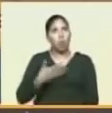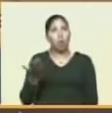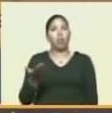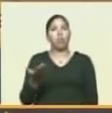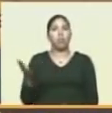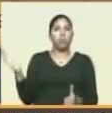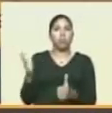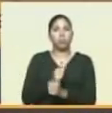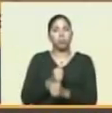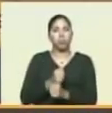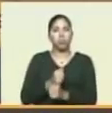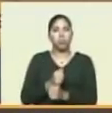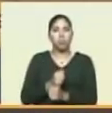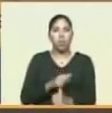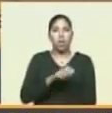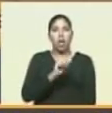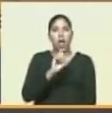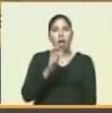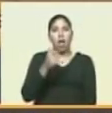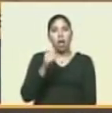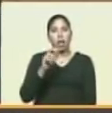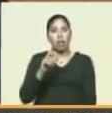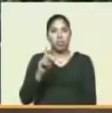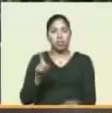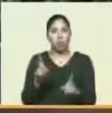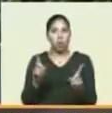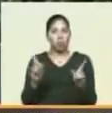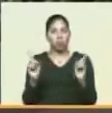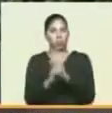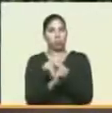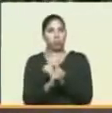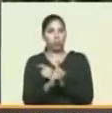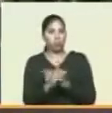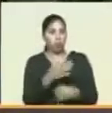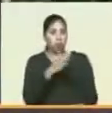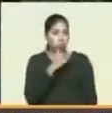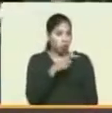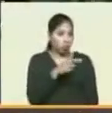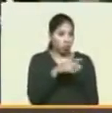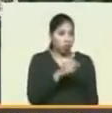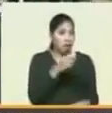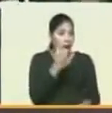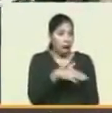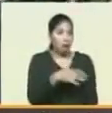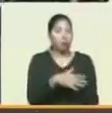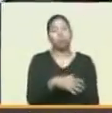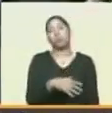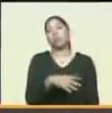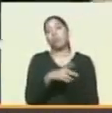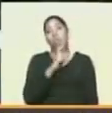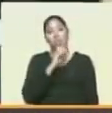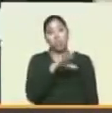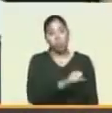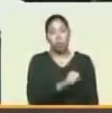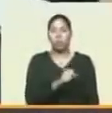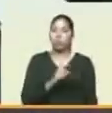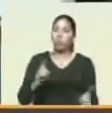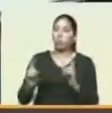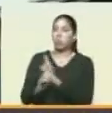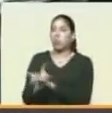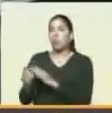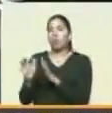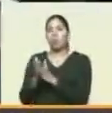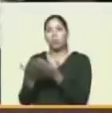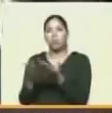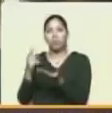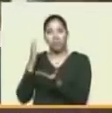sustituto del agar. O sea, ya tenemos sustrato. y ya podemos reproducir in